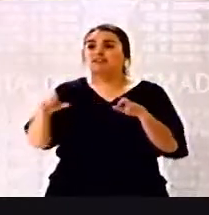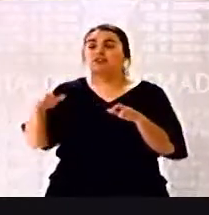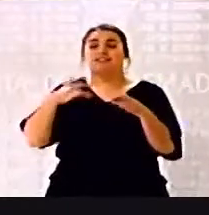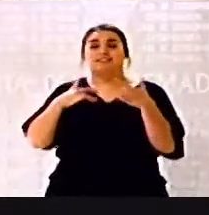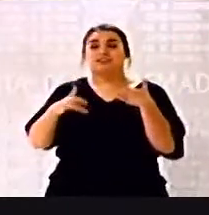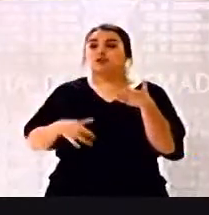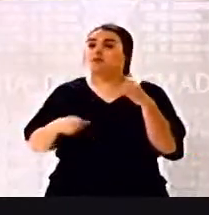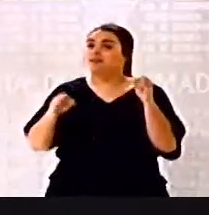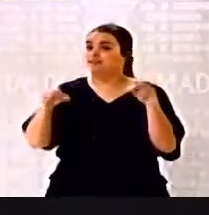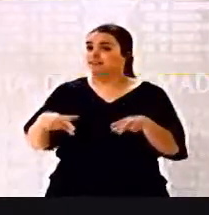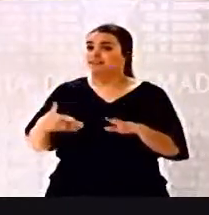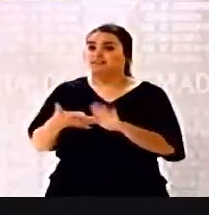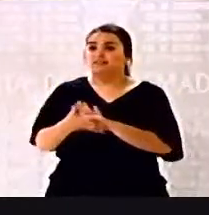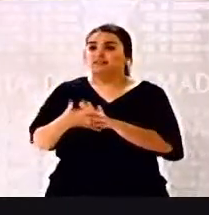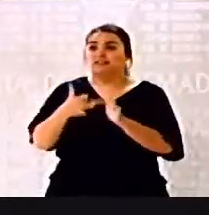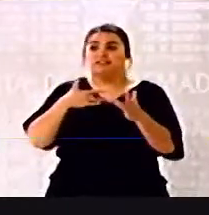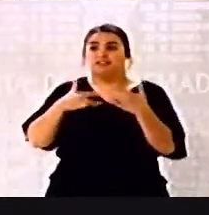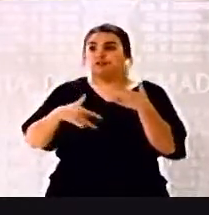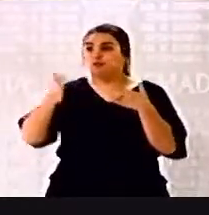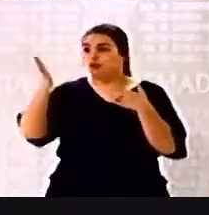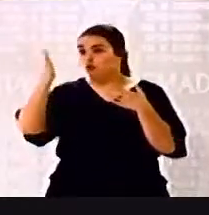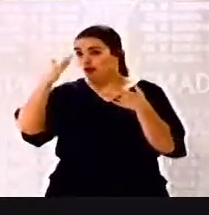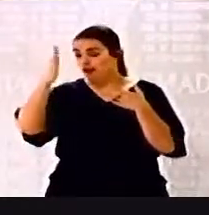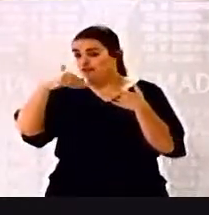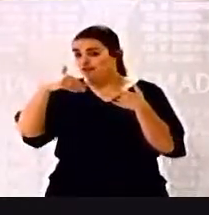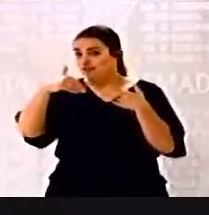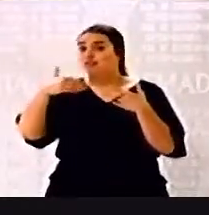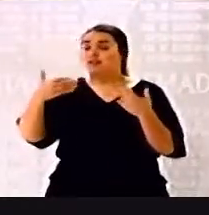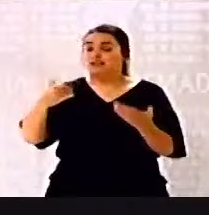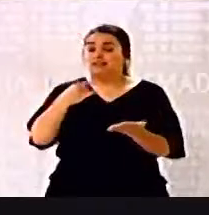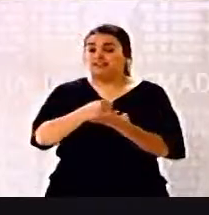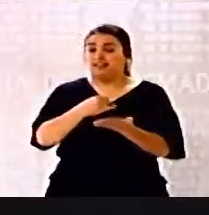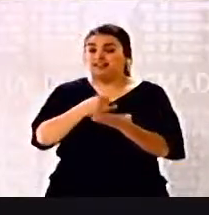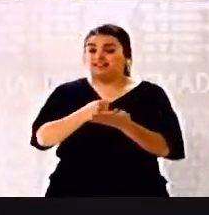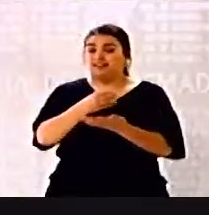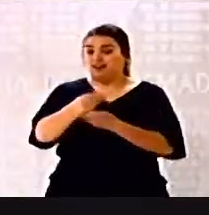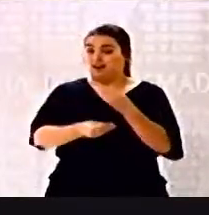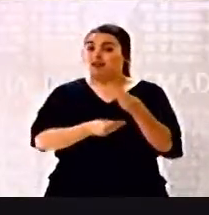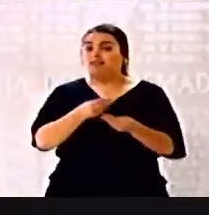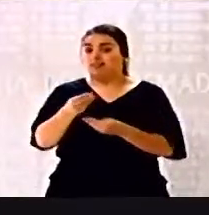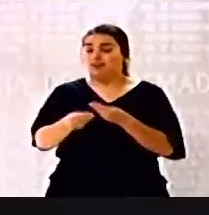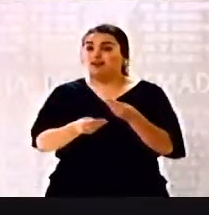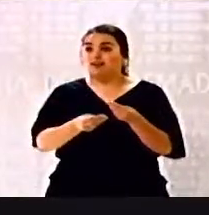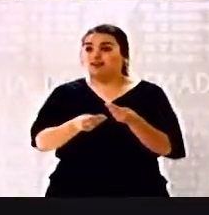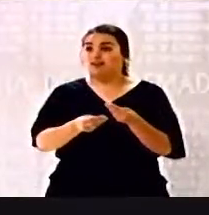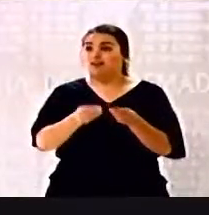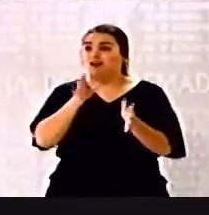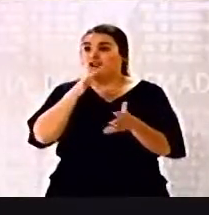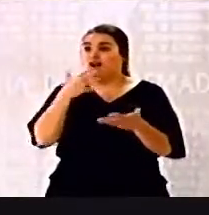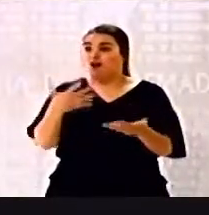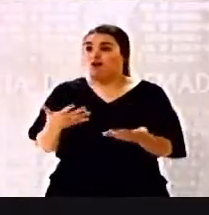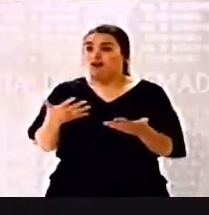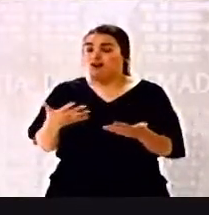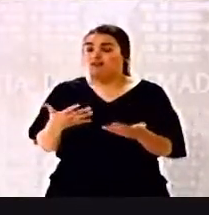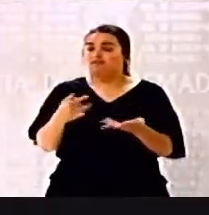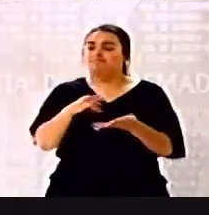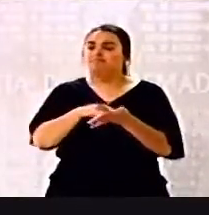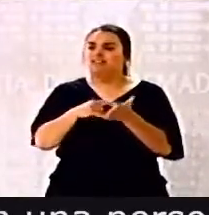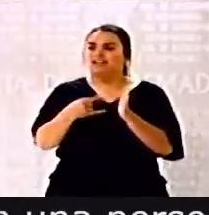es decir, que no tiene ningún síntoma, la realización de los test, en este momento los